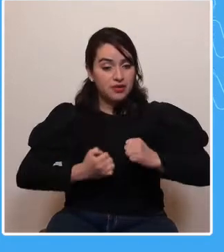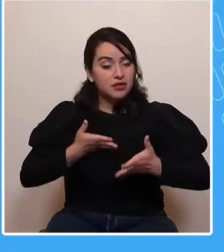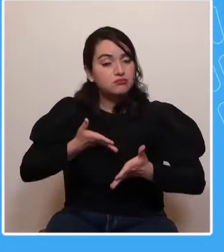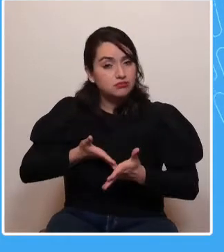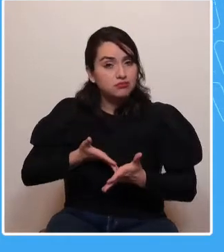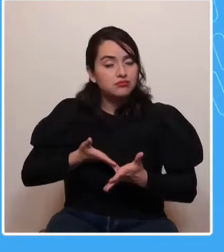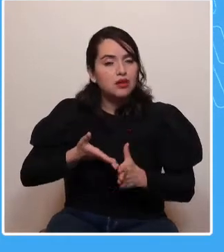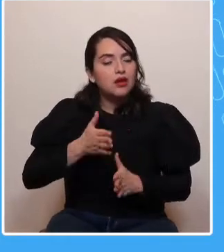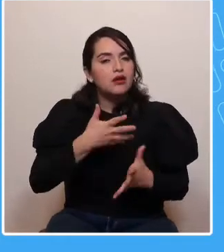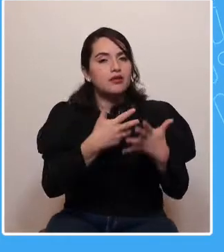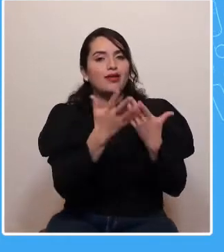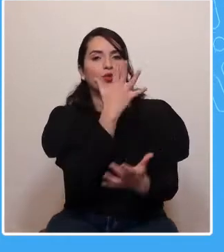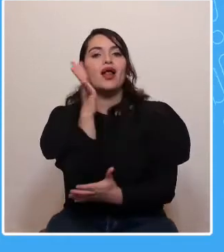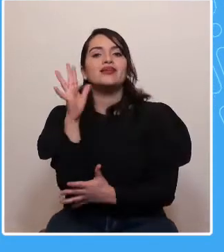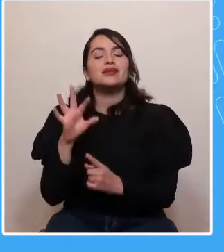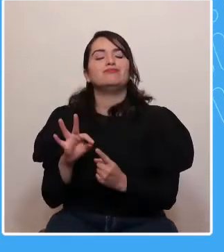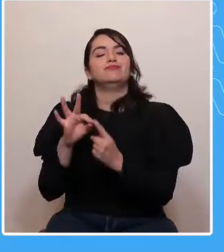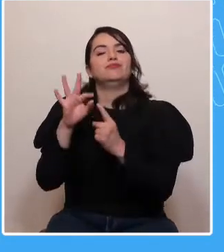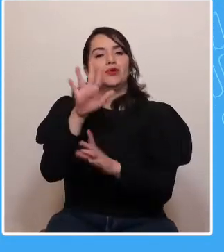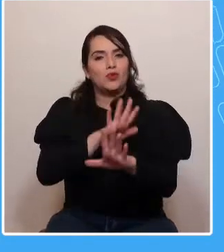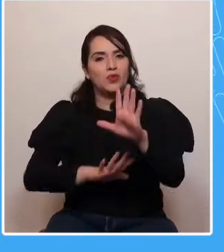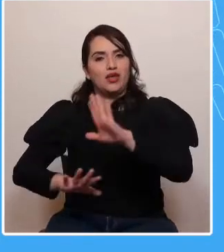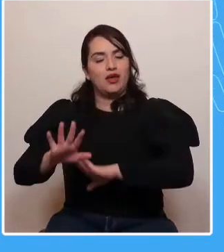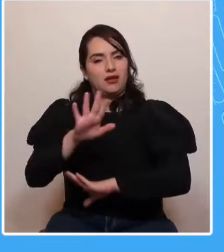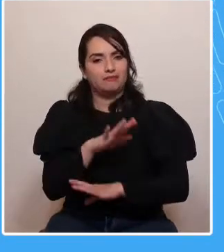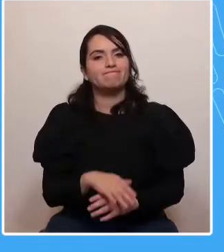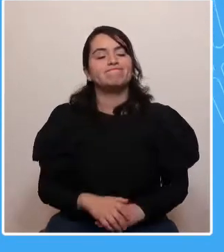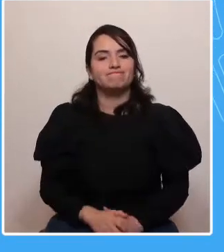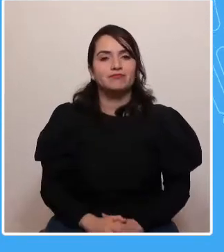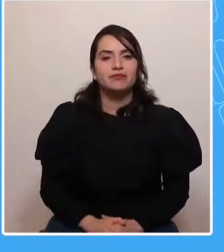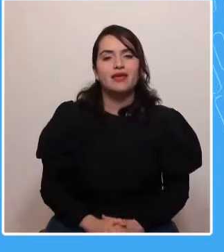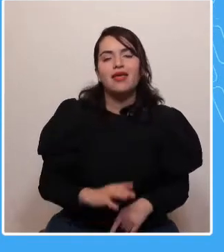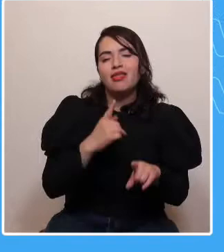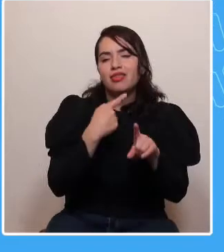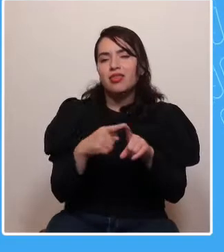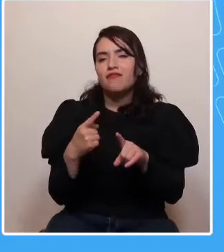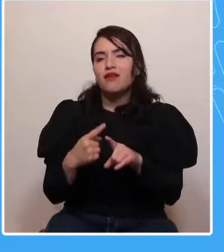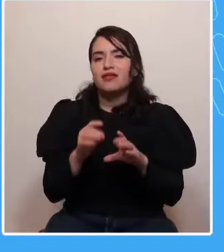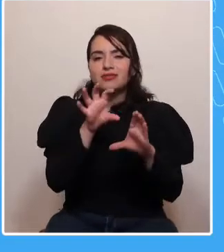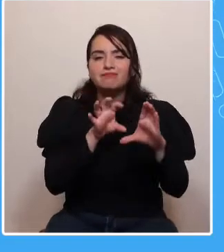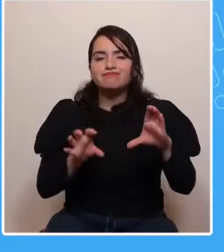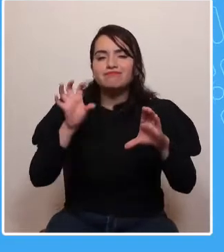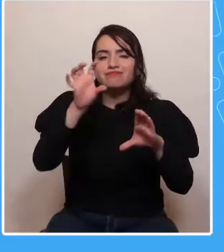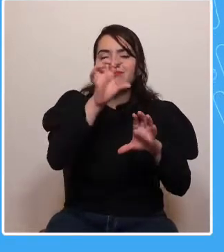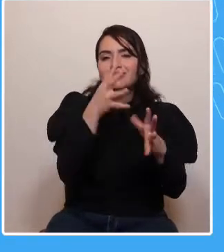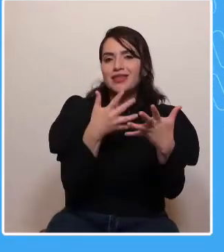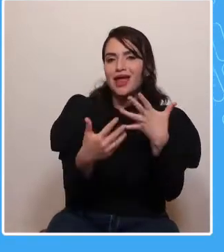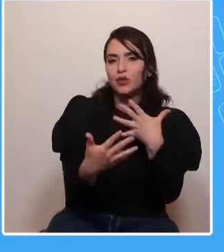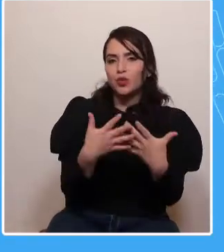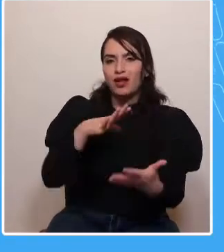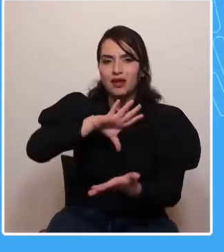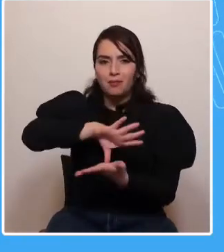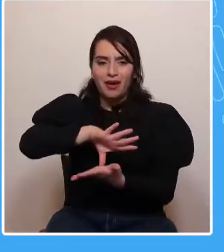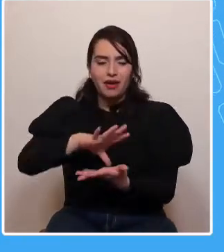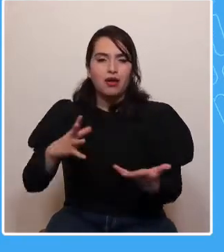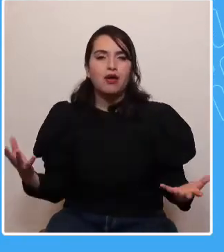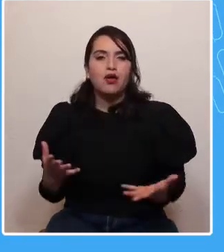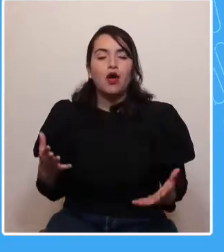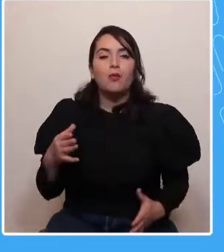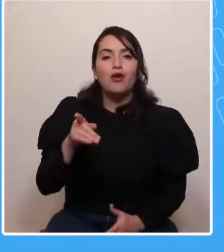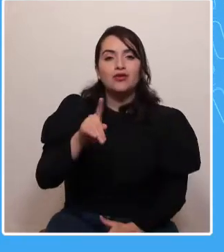su integridad, contemplando a los variados ecosistemas del país, tales como